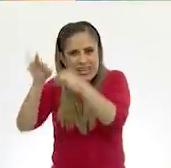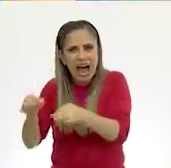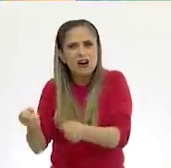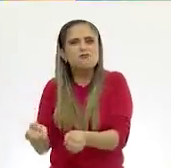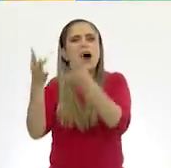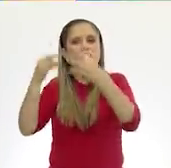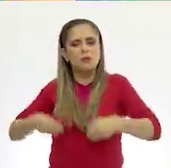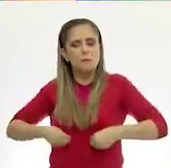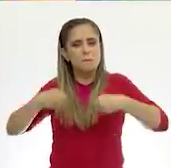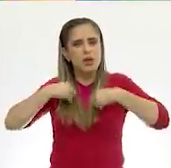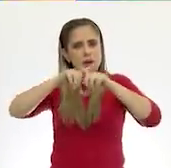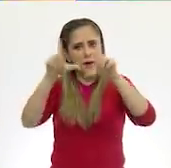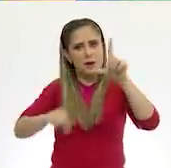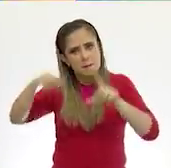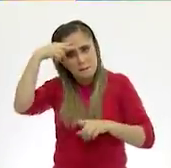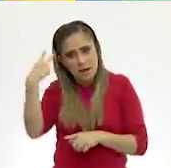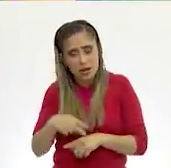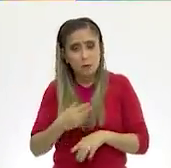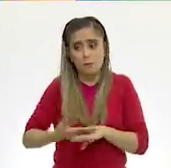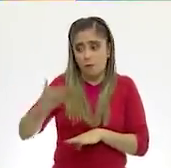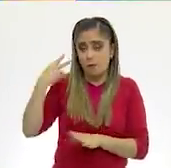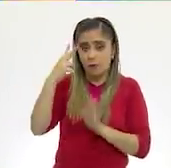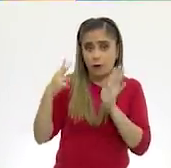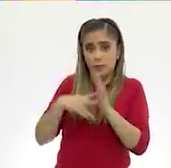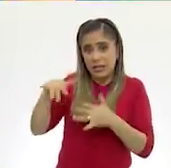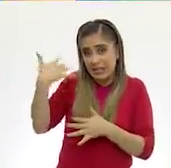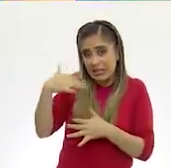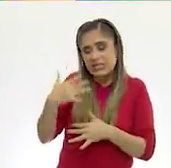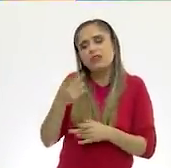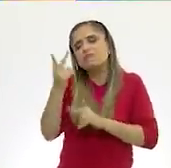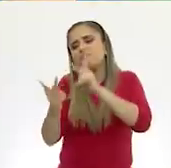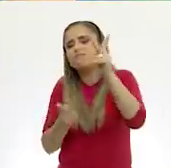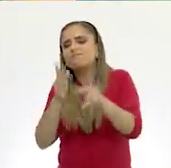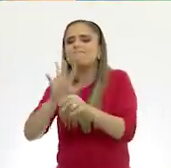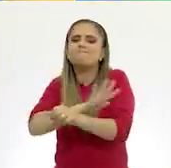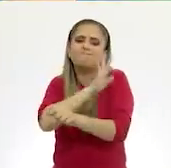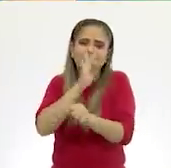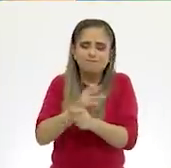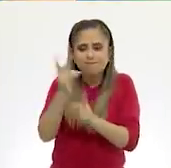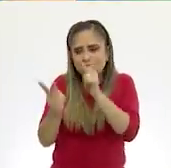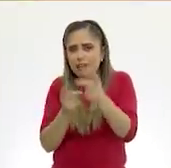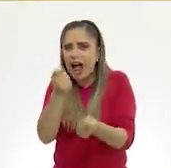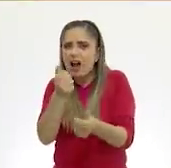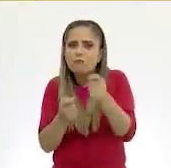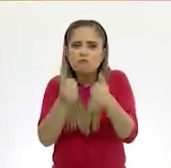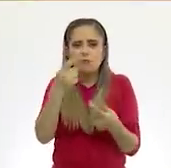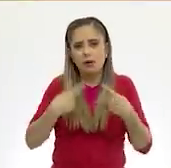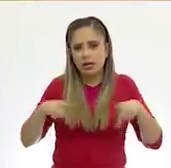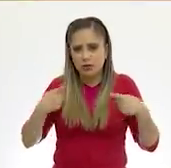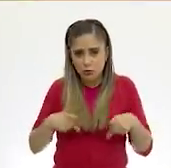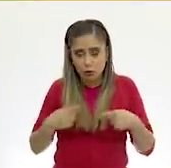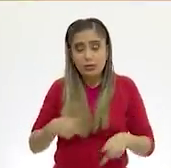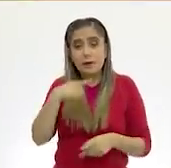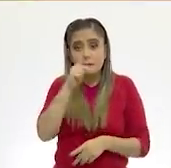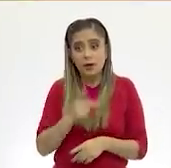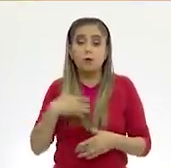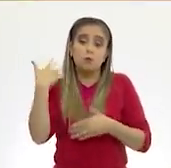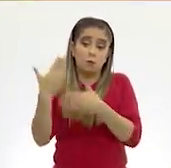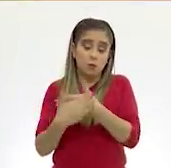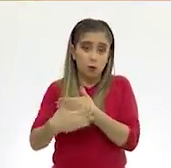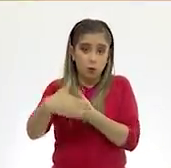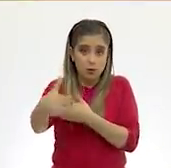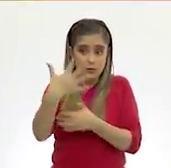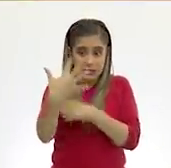censo, por lo tanto no hay que esperar mucho, hay que tener paciencia. Muy bien, pues tendremos paciencia